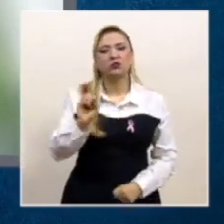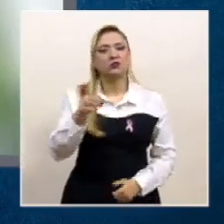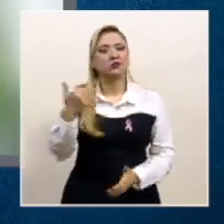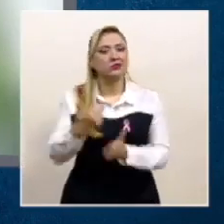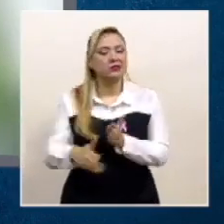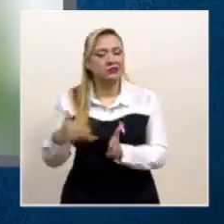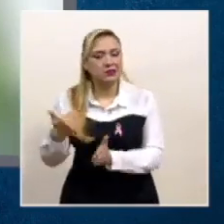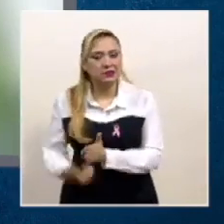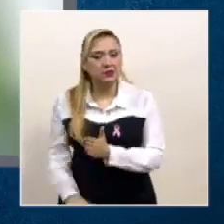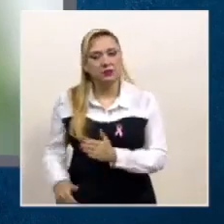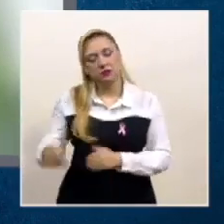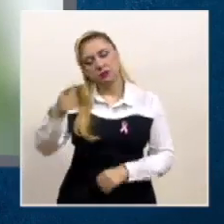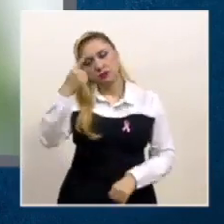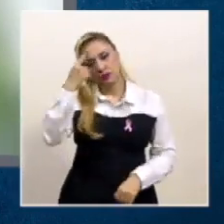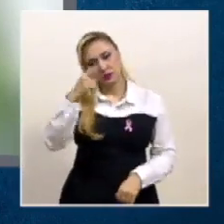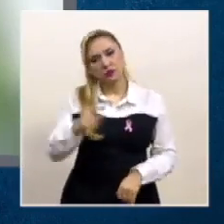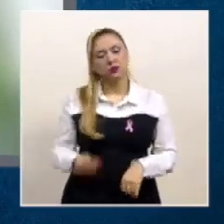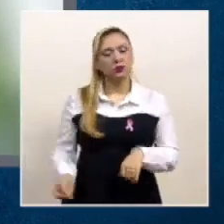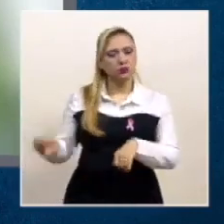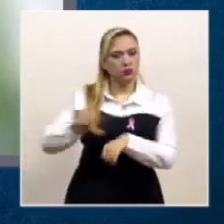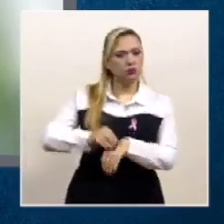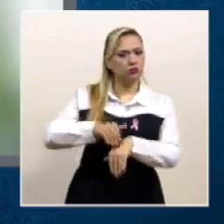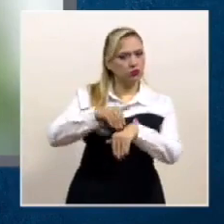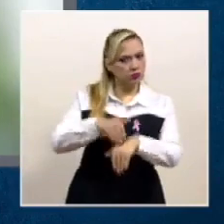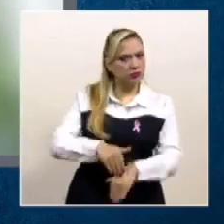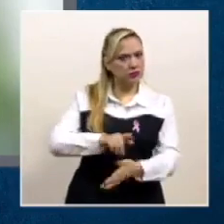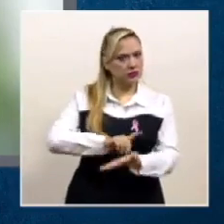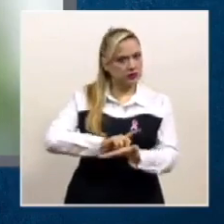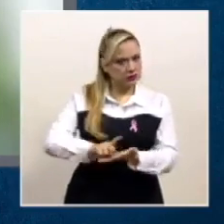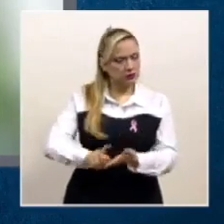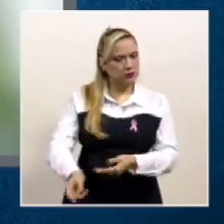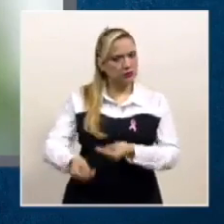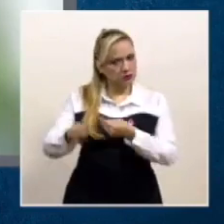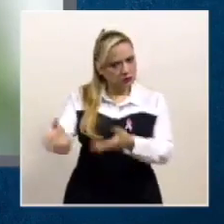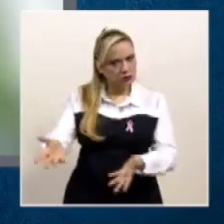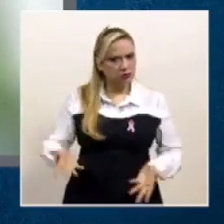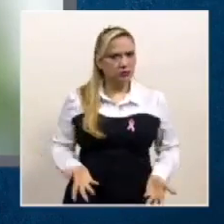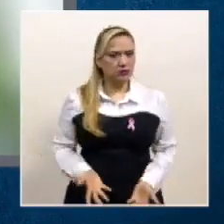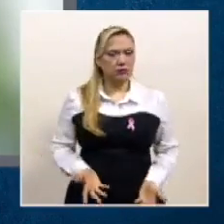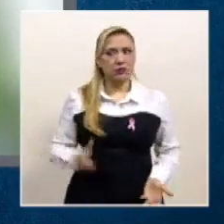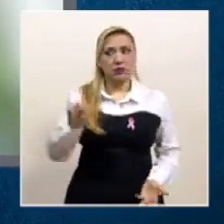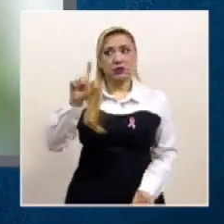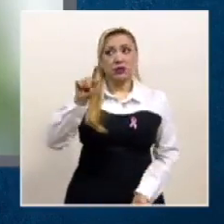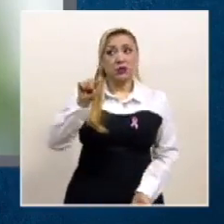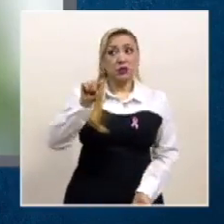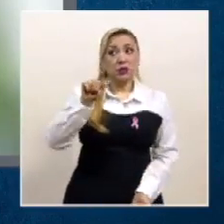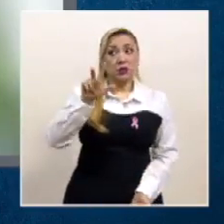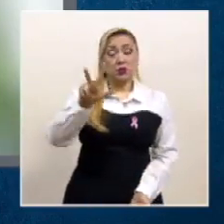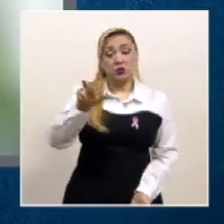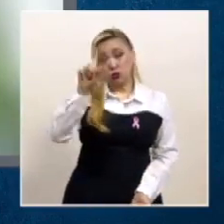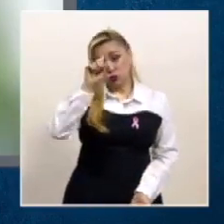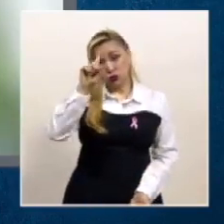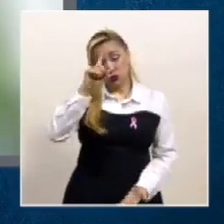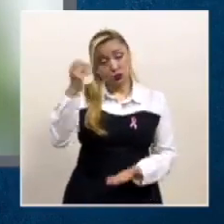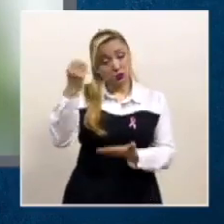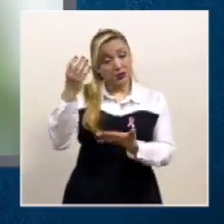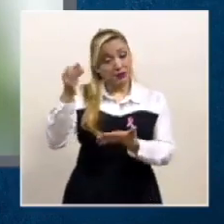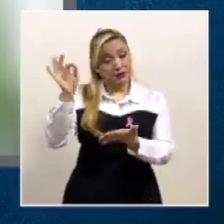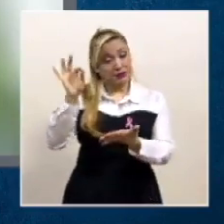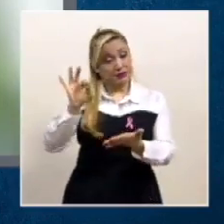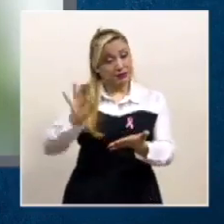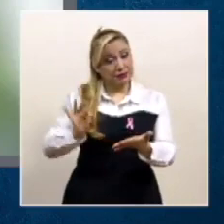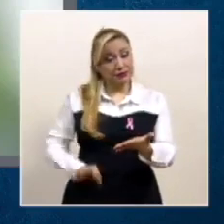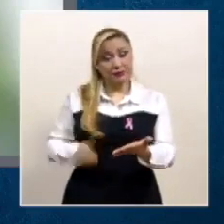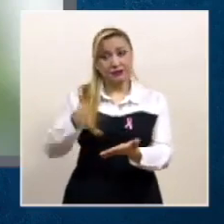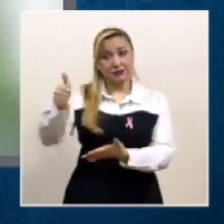déficit en la implementación de diversos derechos. Estamos hablando de que hicieron 78 recomendaciones puntuales al